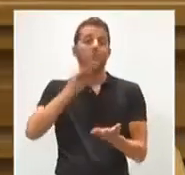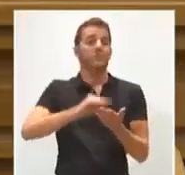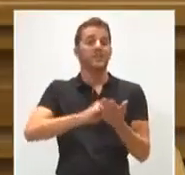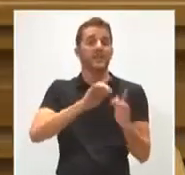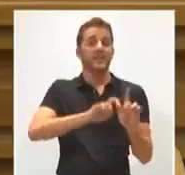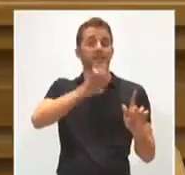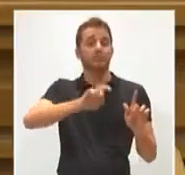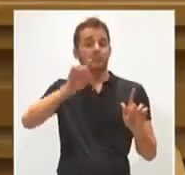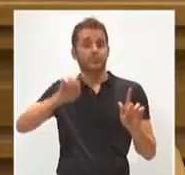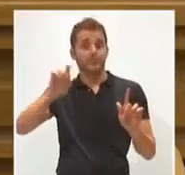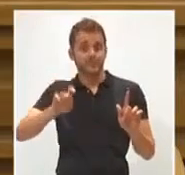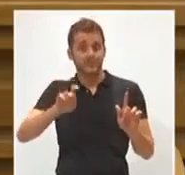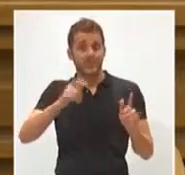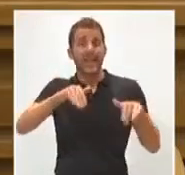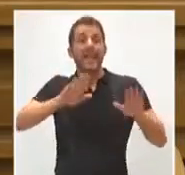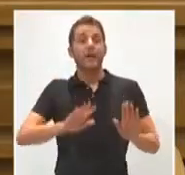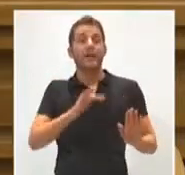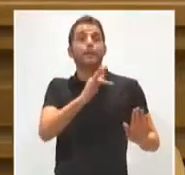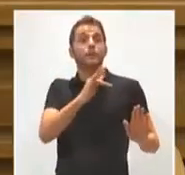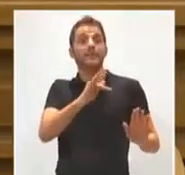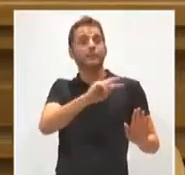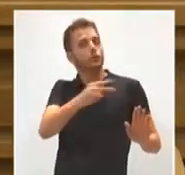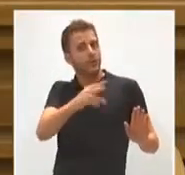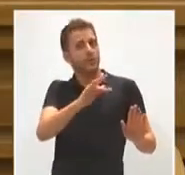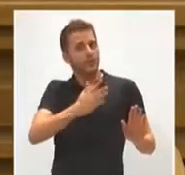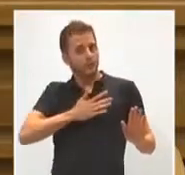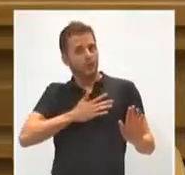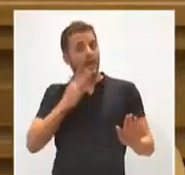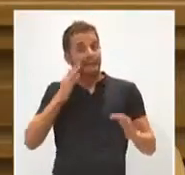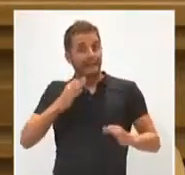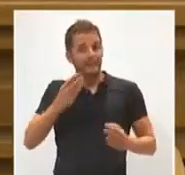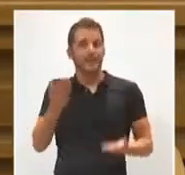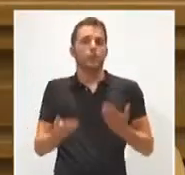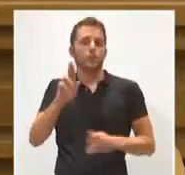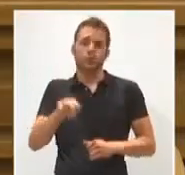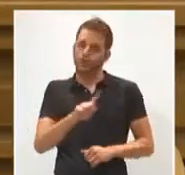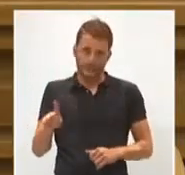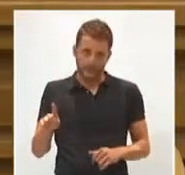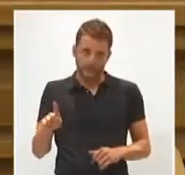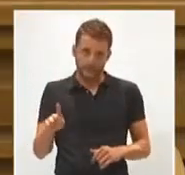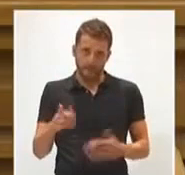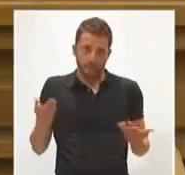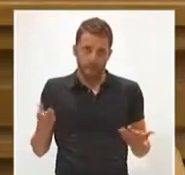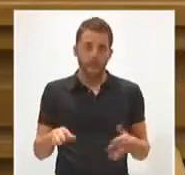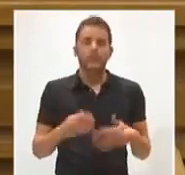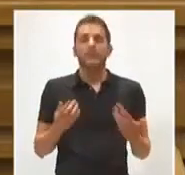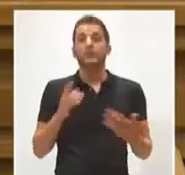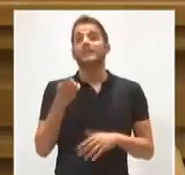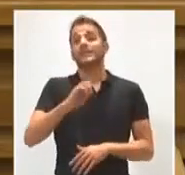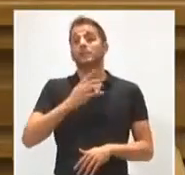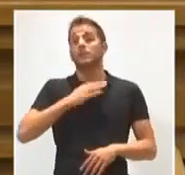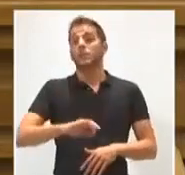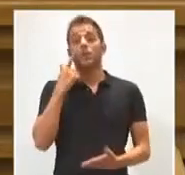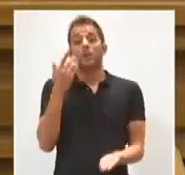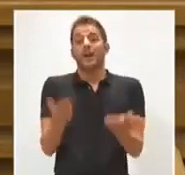benefician los conjuntos aunque nos vengan bien no son justos son parciales pero bueno en todo caso es una aproximación también puede hacer un análisis